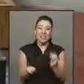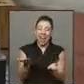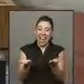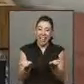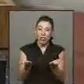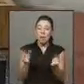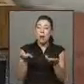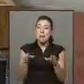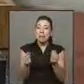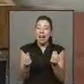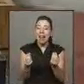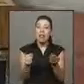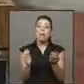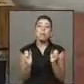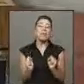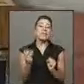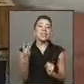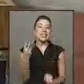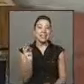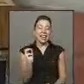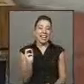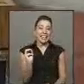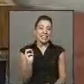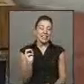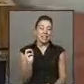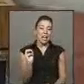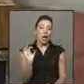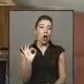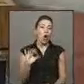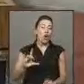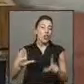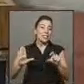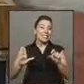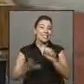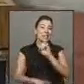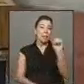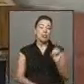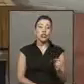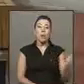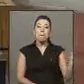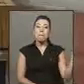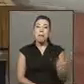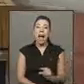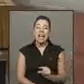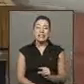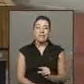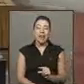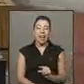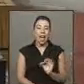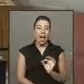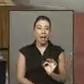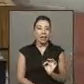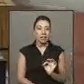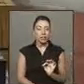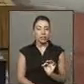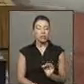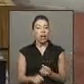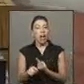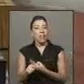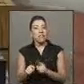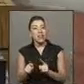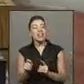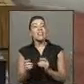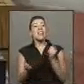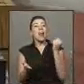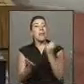hasta un 30 y en algunos casos hasta un 70% más barato que el original, y a diferencia de los